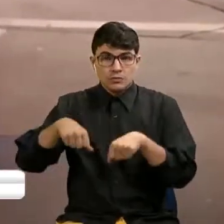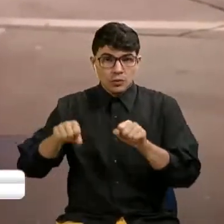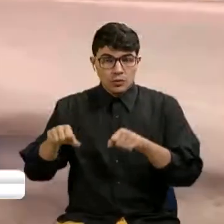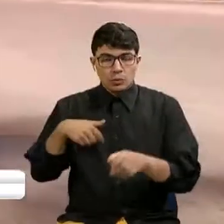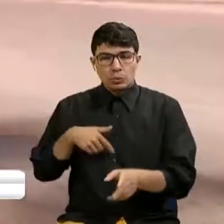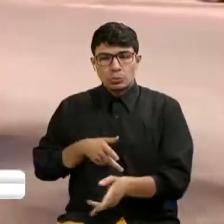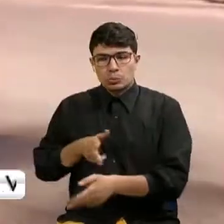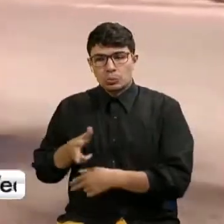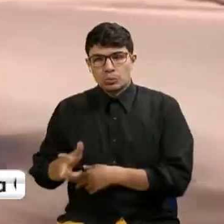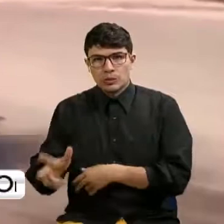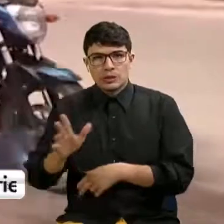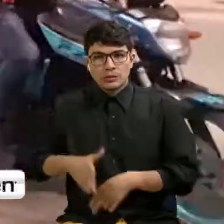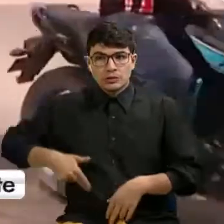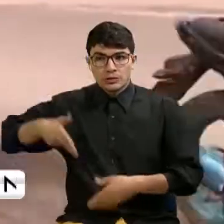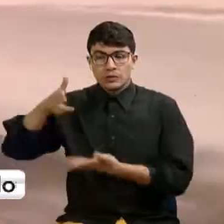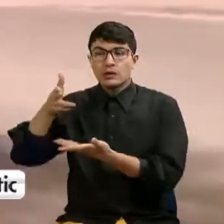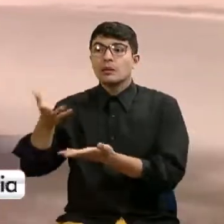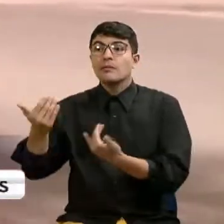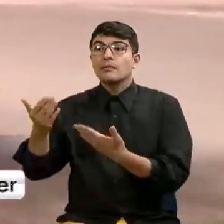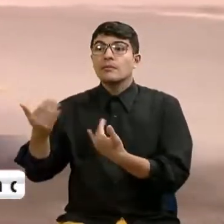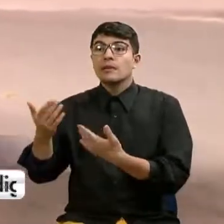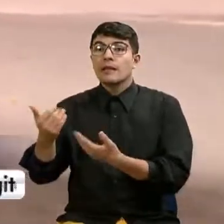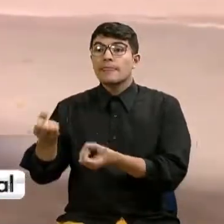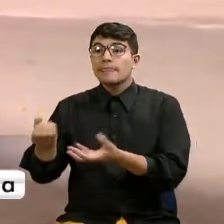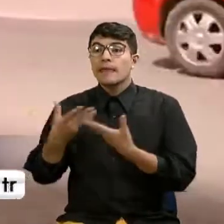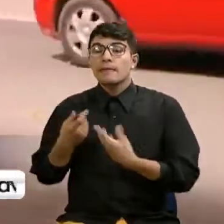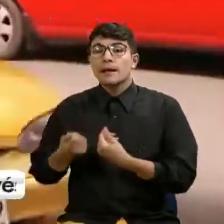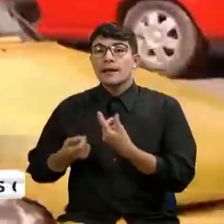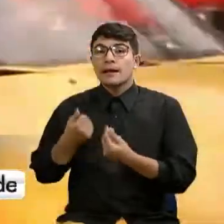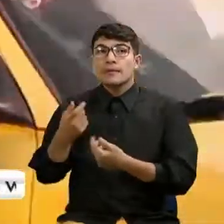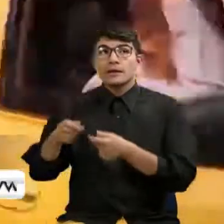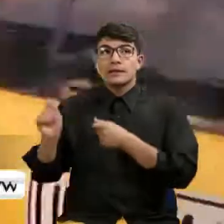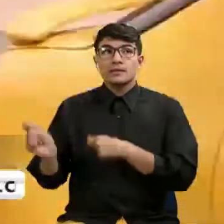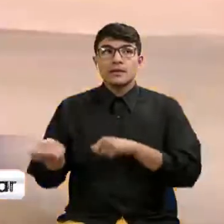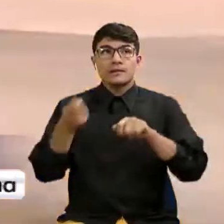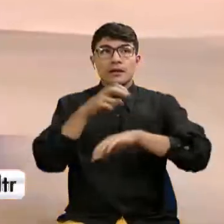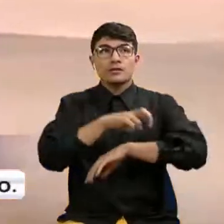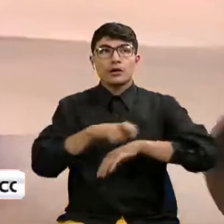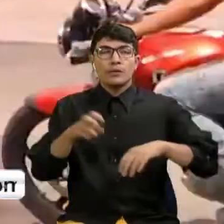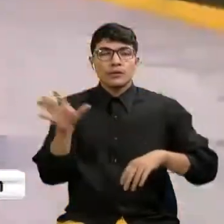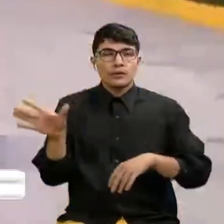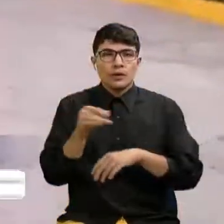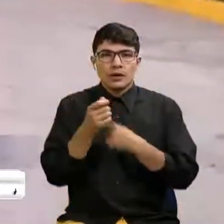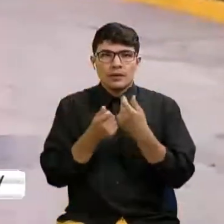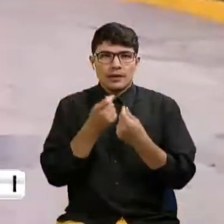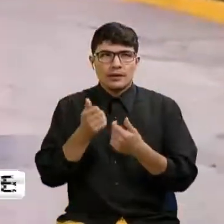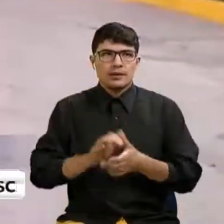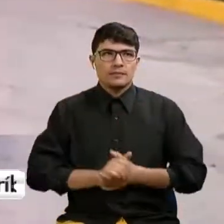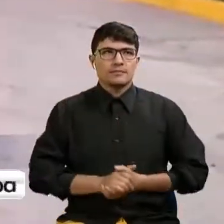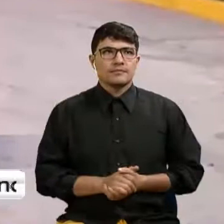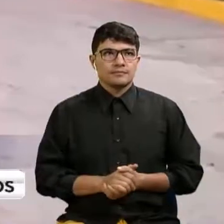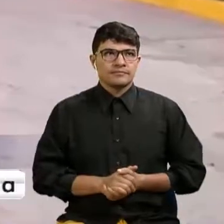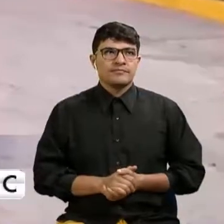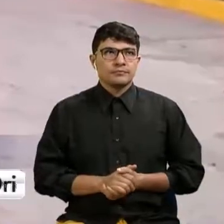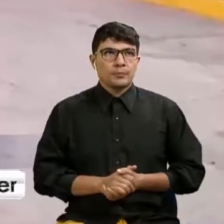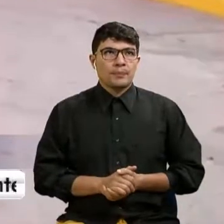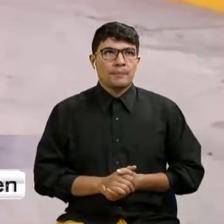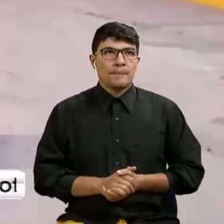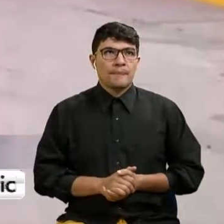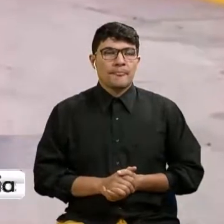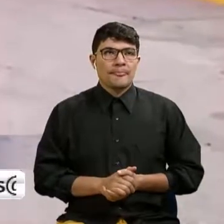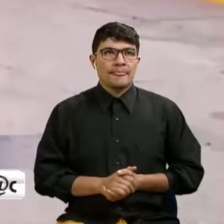estación de servicio y con arma en mano procedieron a intimidar a la administradora para llevarse consigo todo el producido del día pues el